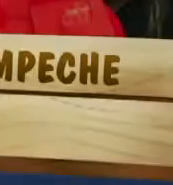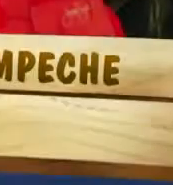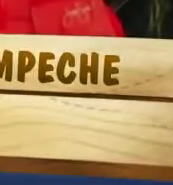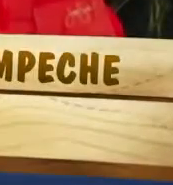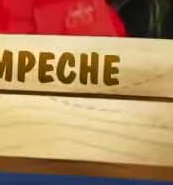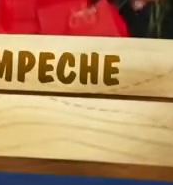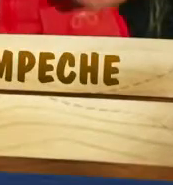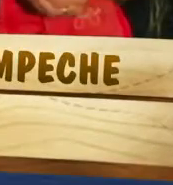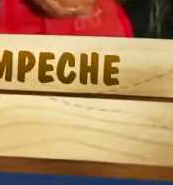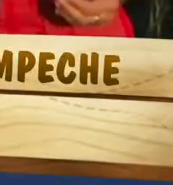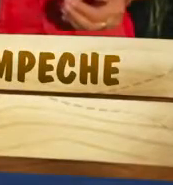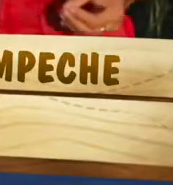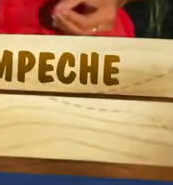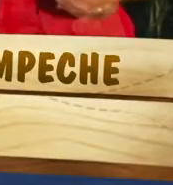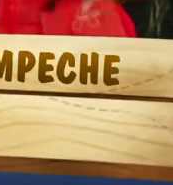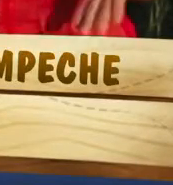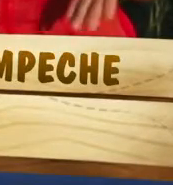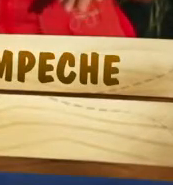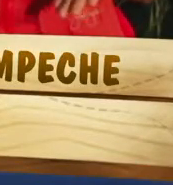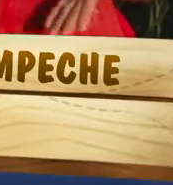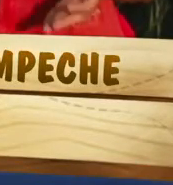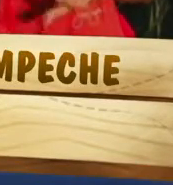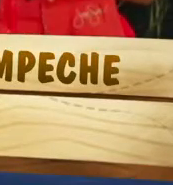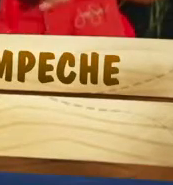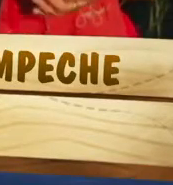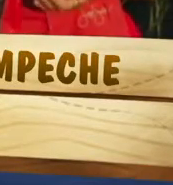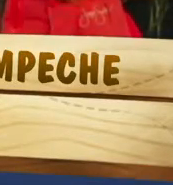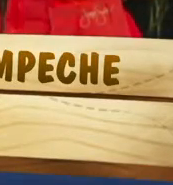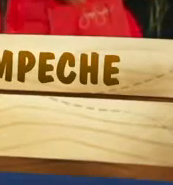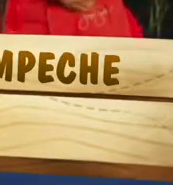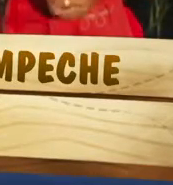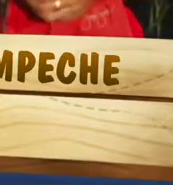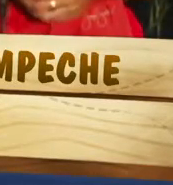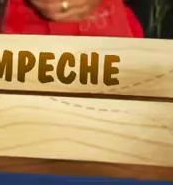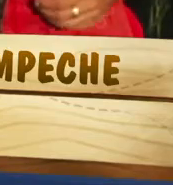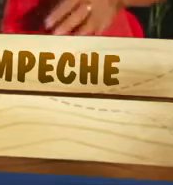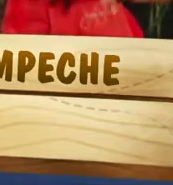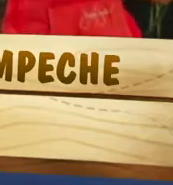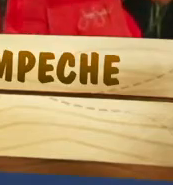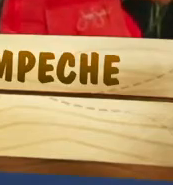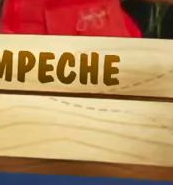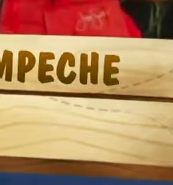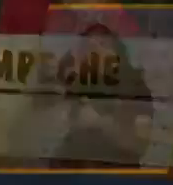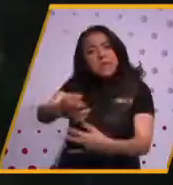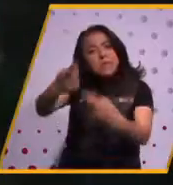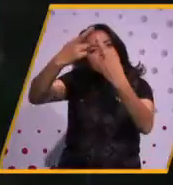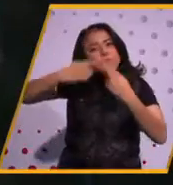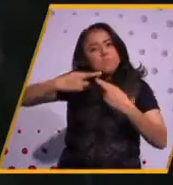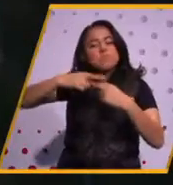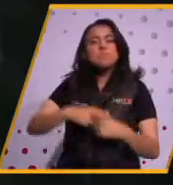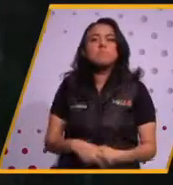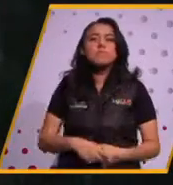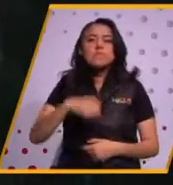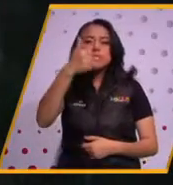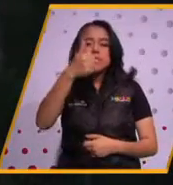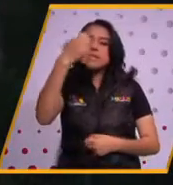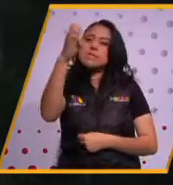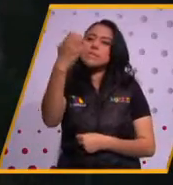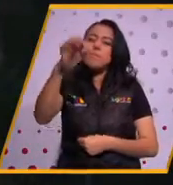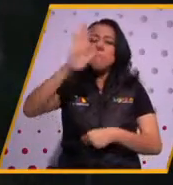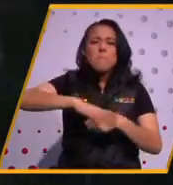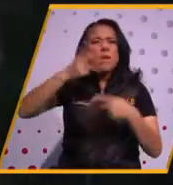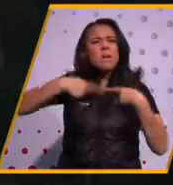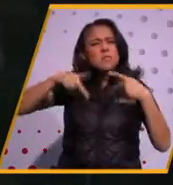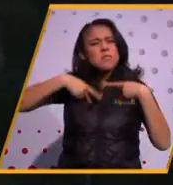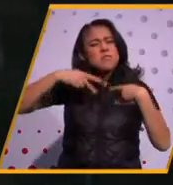¿Qué tal? Hola, ¿qué tal, Jorge? Buenos días. Buenos días. ¿Quién en su infancia no ha anhelado la llegada de los Reyes Magos este 6 de enero? Muchos pequeños tienen